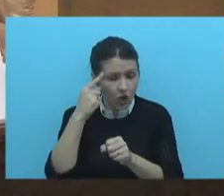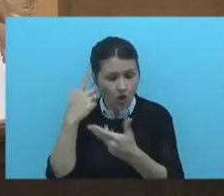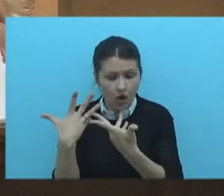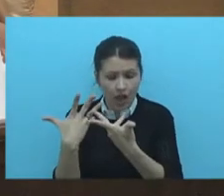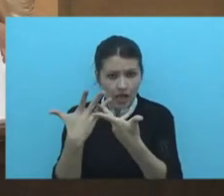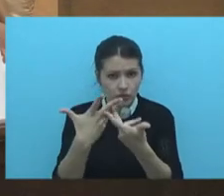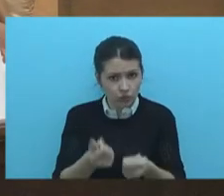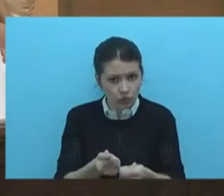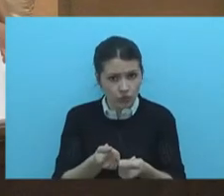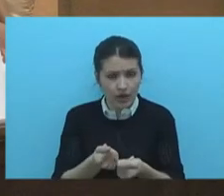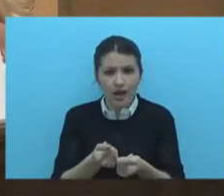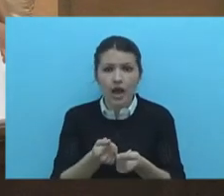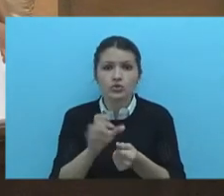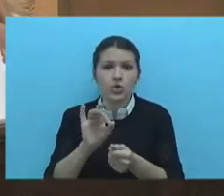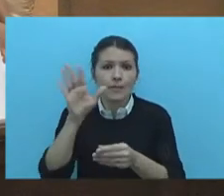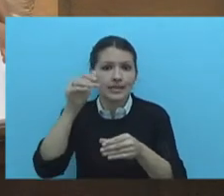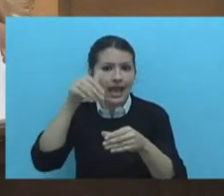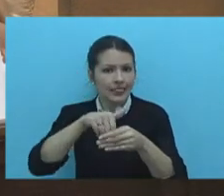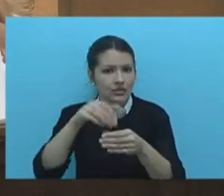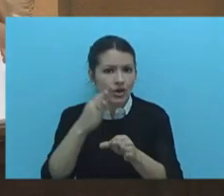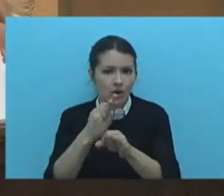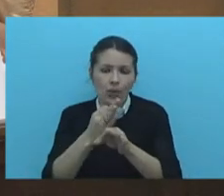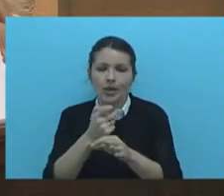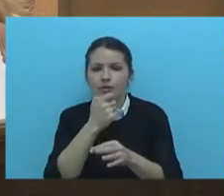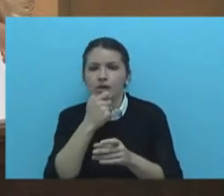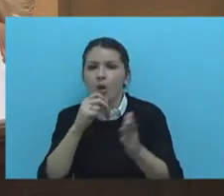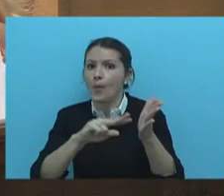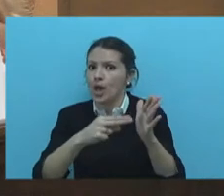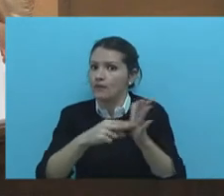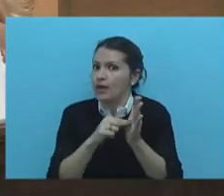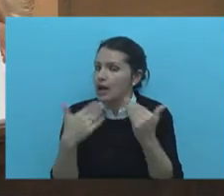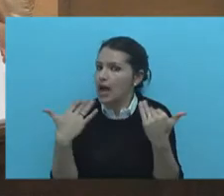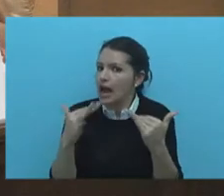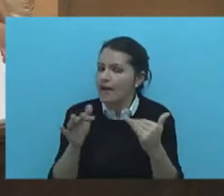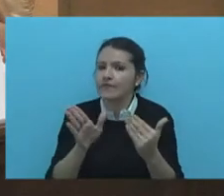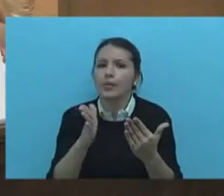acompañante va a estar siempre en la escuela y luego lo derivará a un psicólogo.